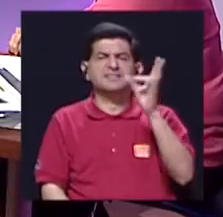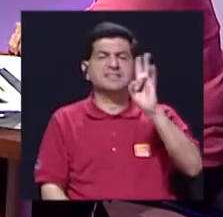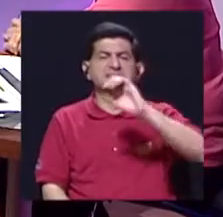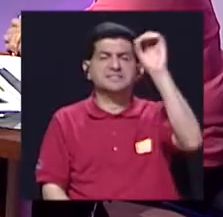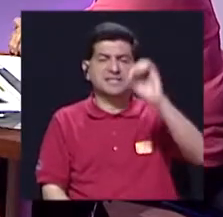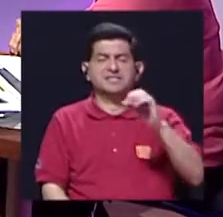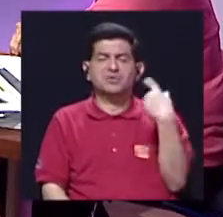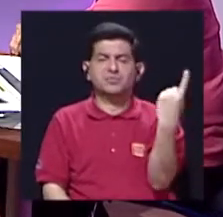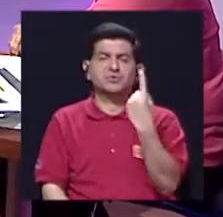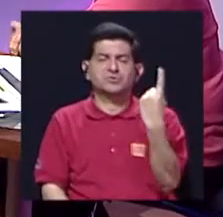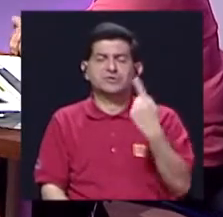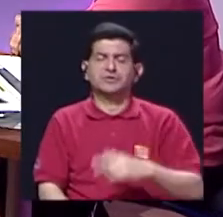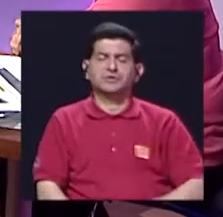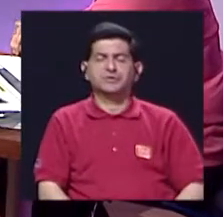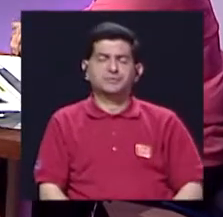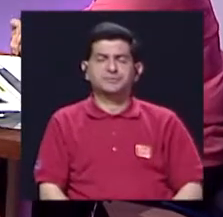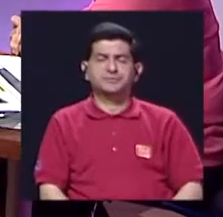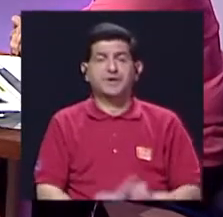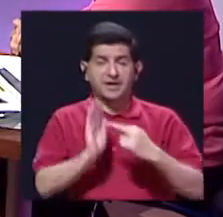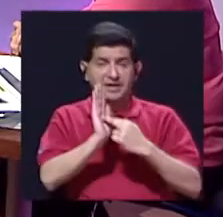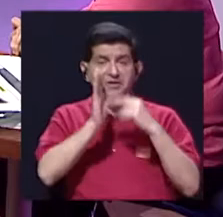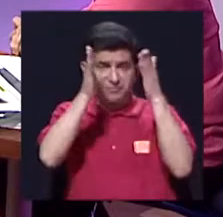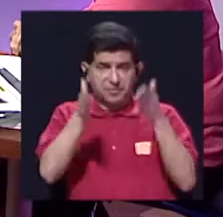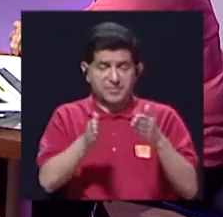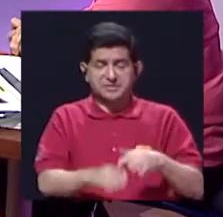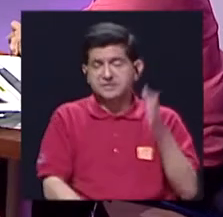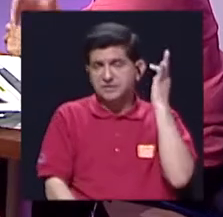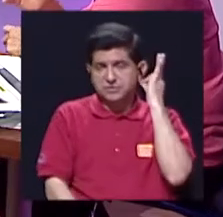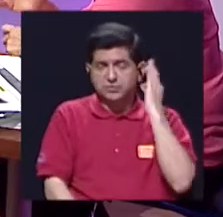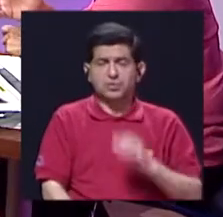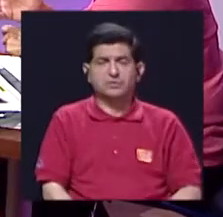17% de representación de mujeres.